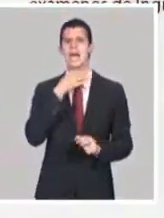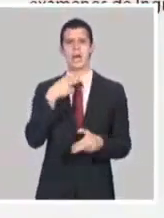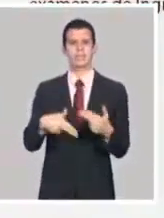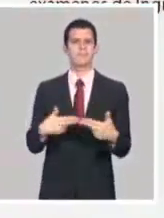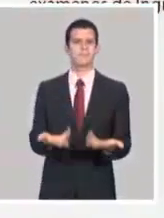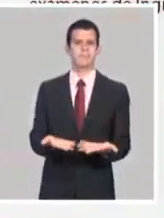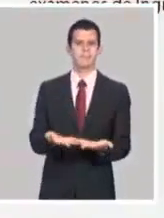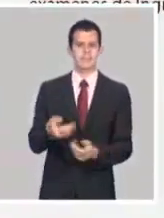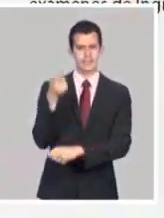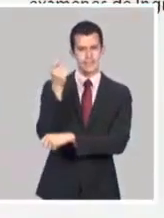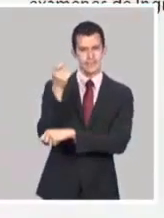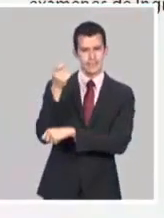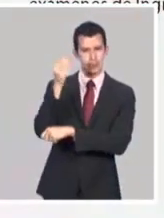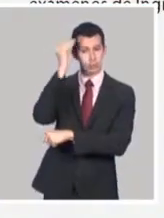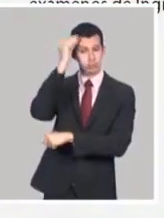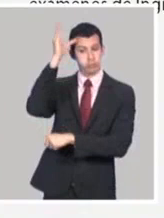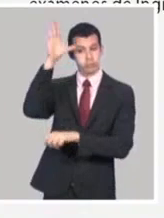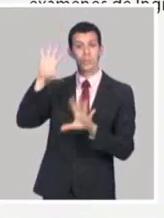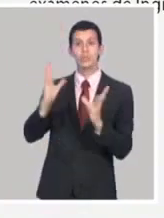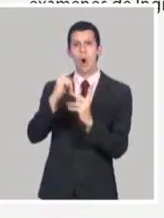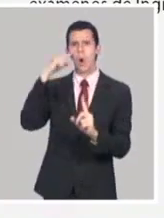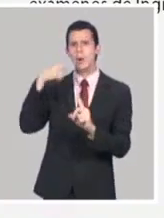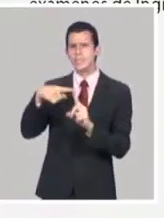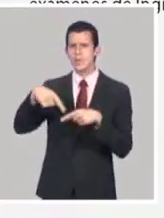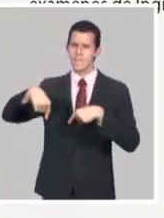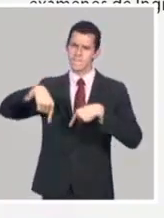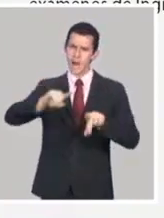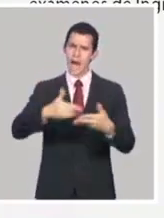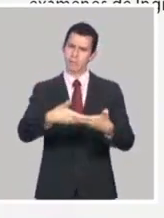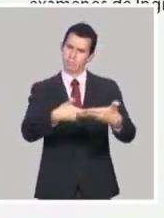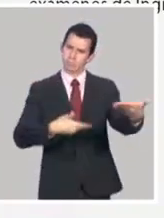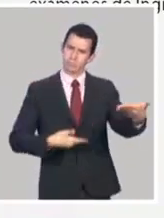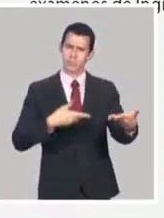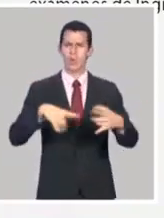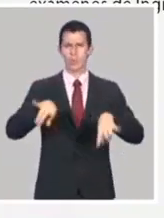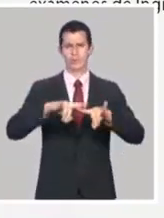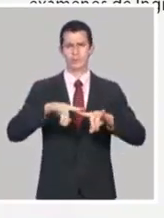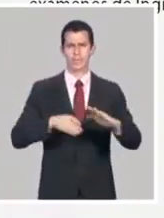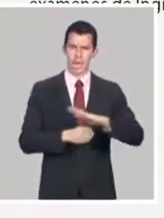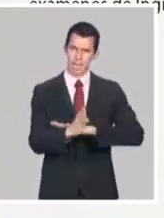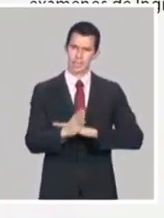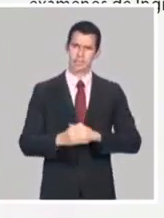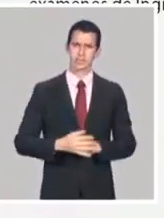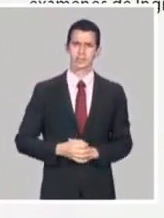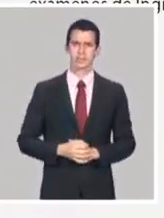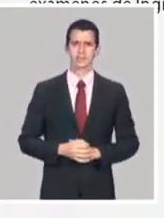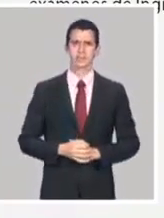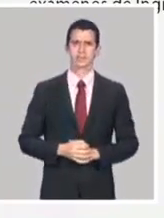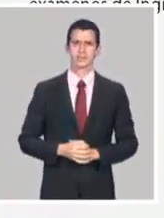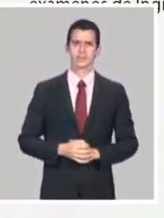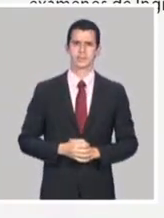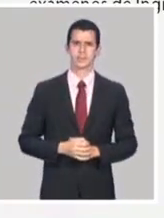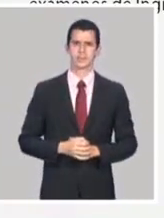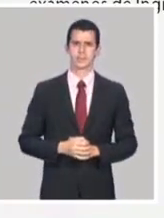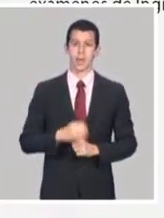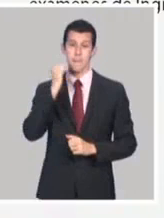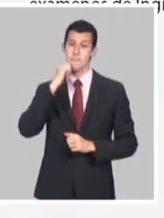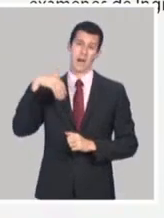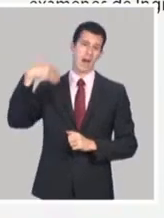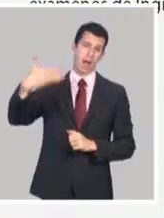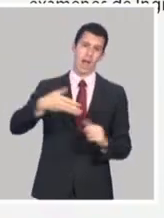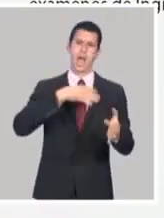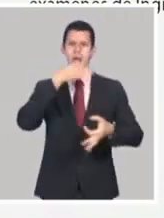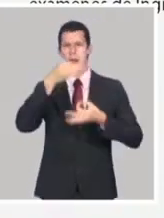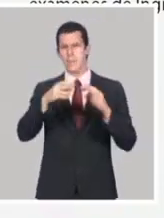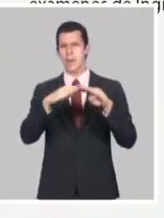intensiva con vista a los exámenes de ingresos que bueno la forma en que se hará todas las precisiones la rada del